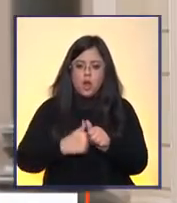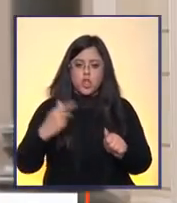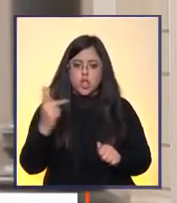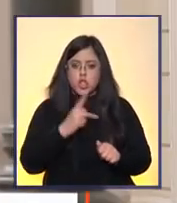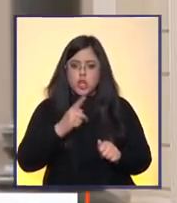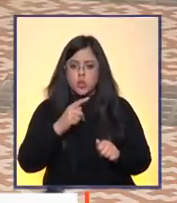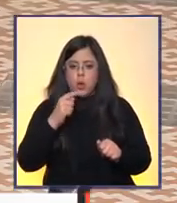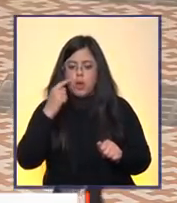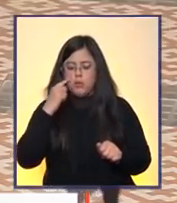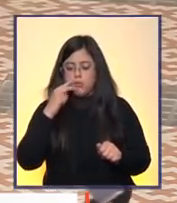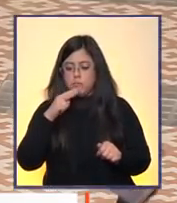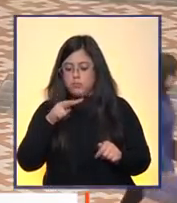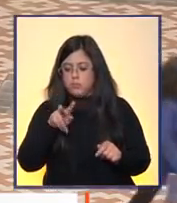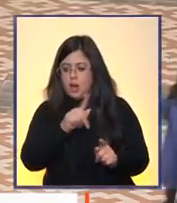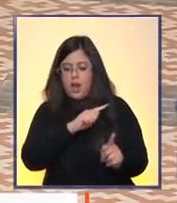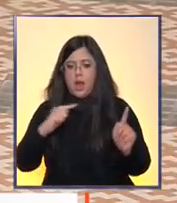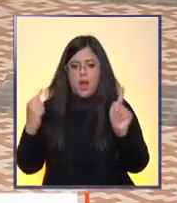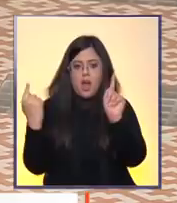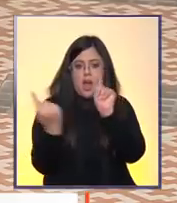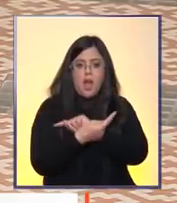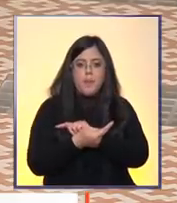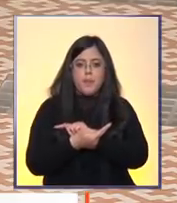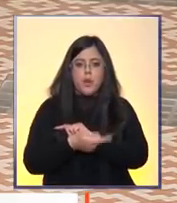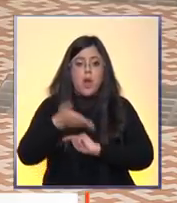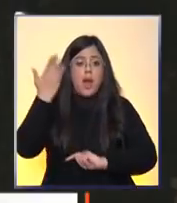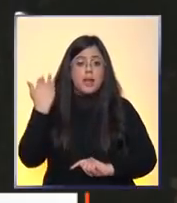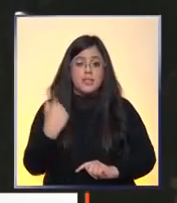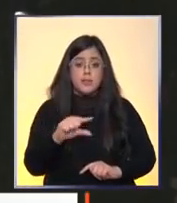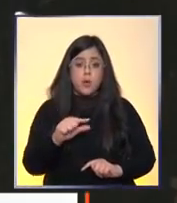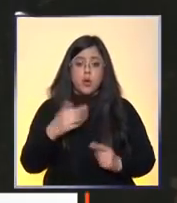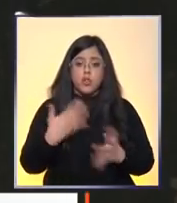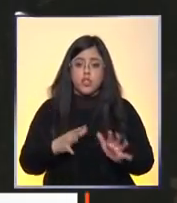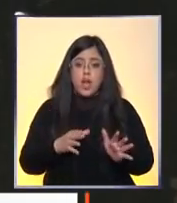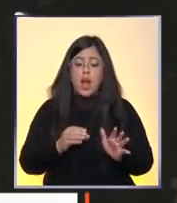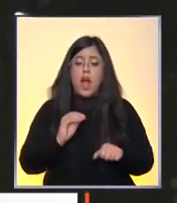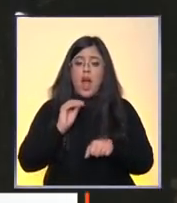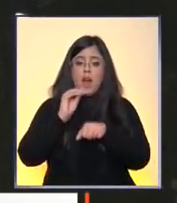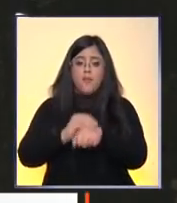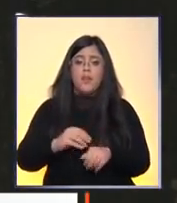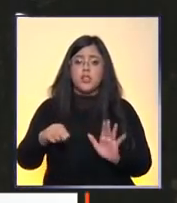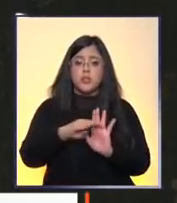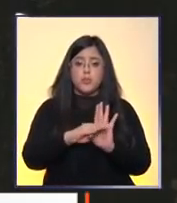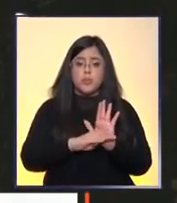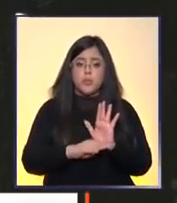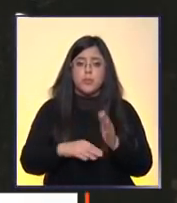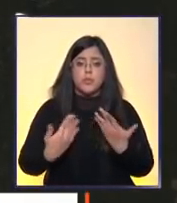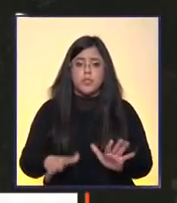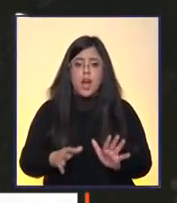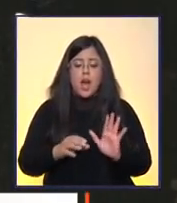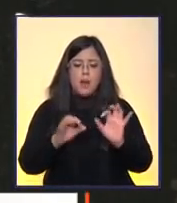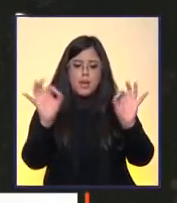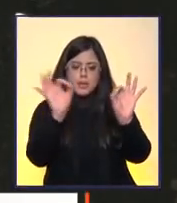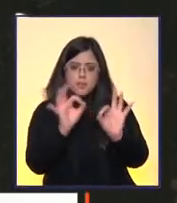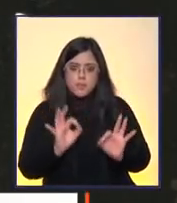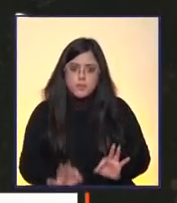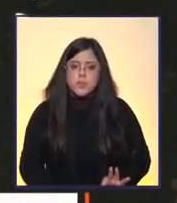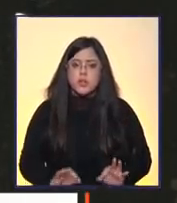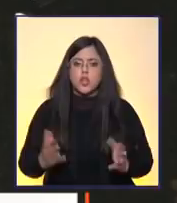y oficinas. Hace pocos días se anunció un protocolo para definir las actuaciones de funcionarios y